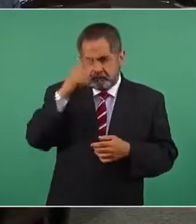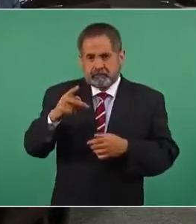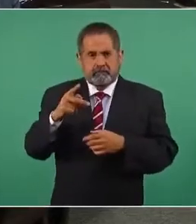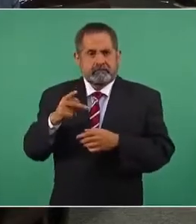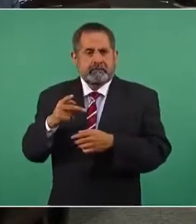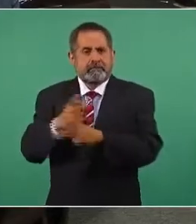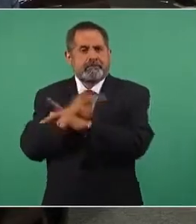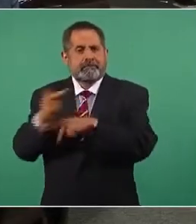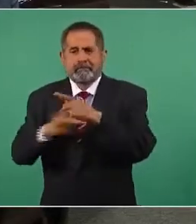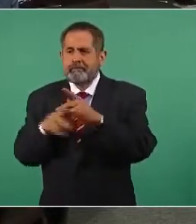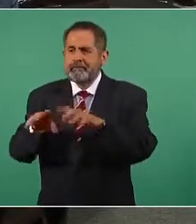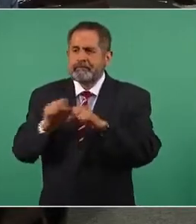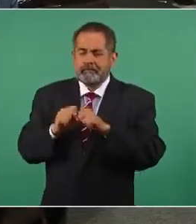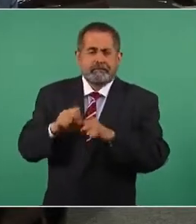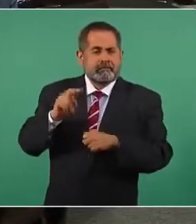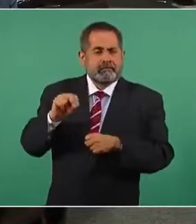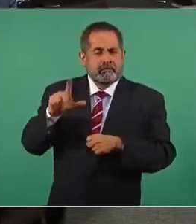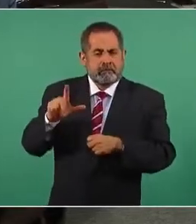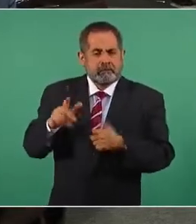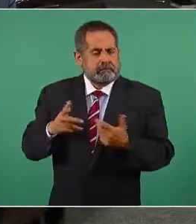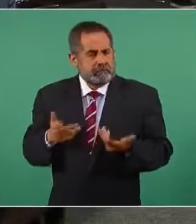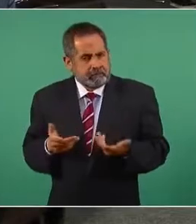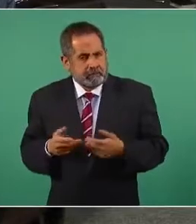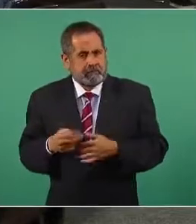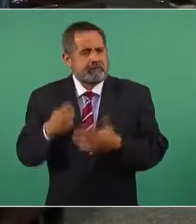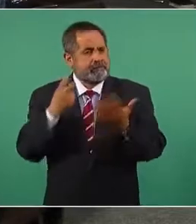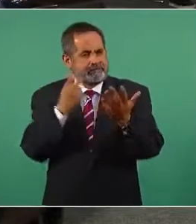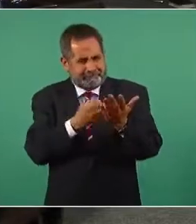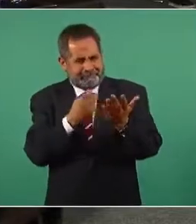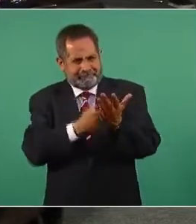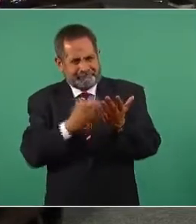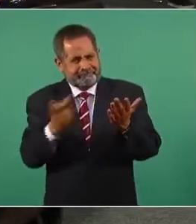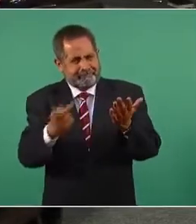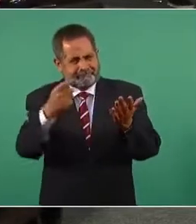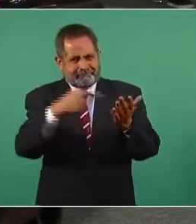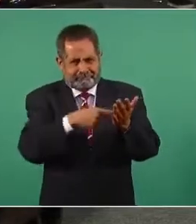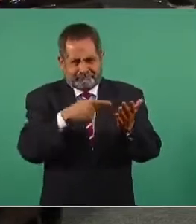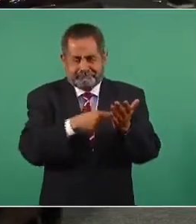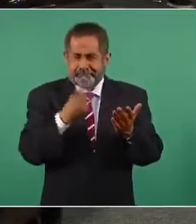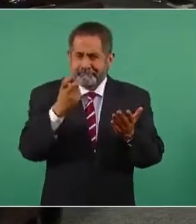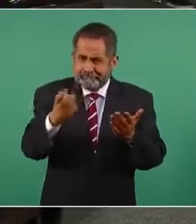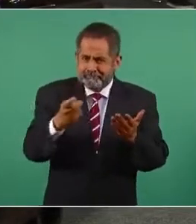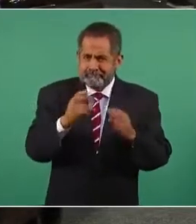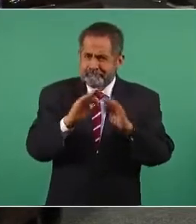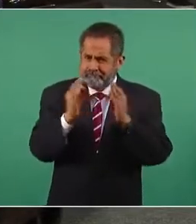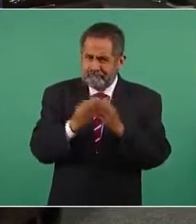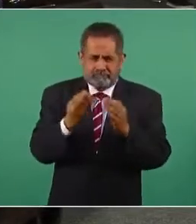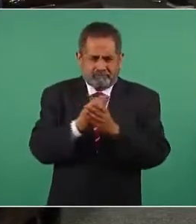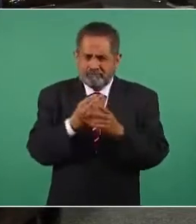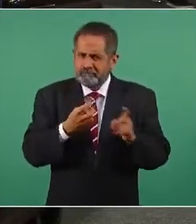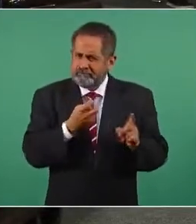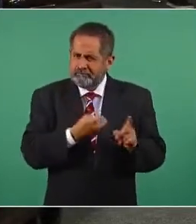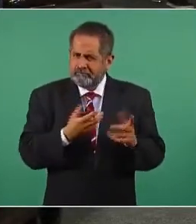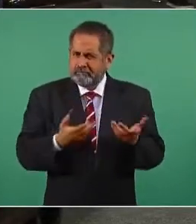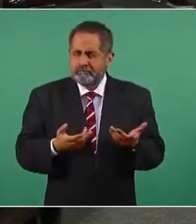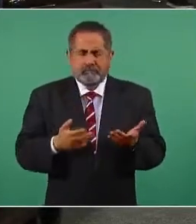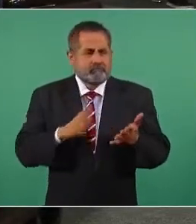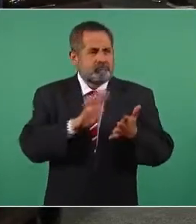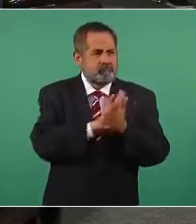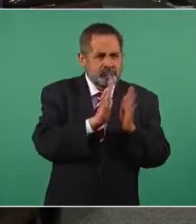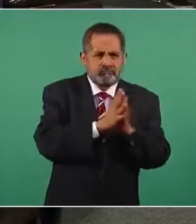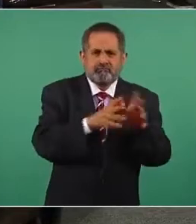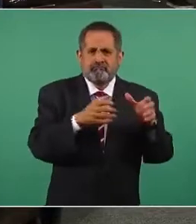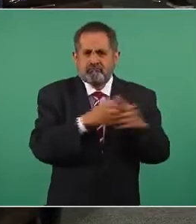León. Secretario, esto exactamente es el modus operandi de una